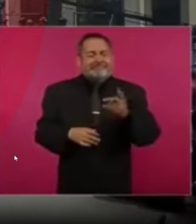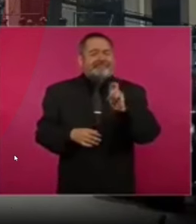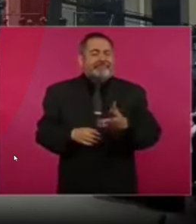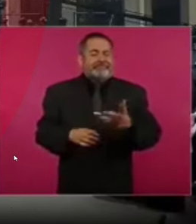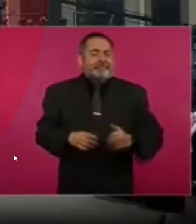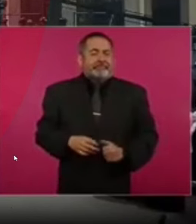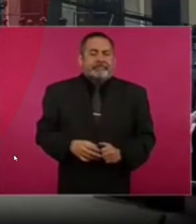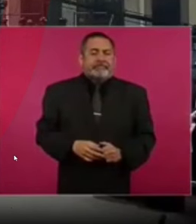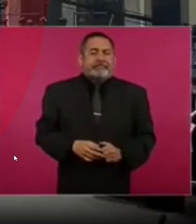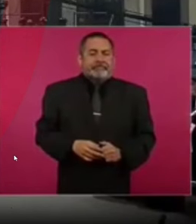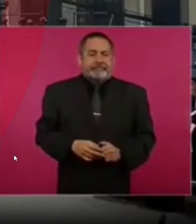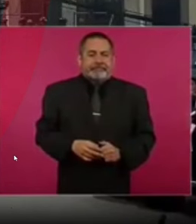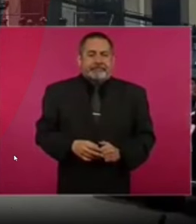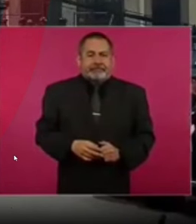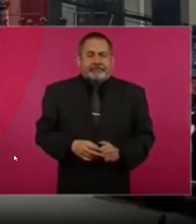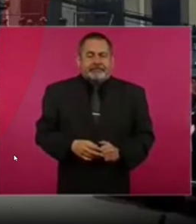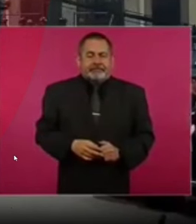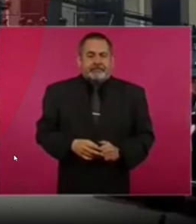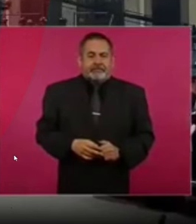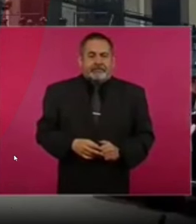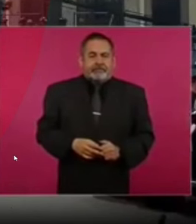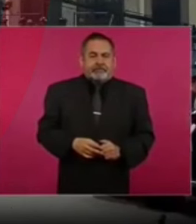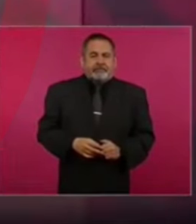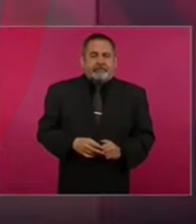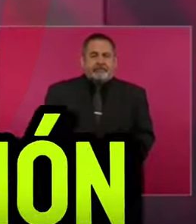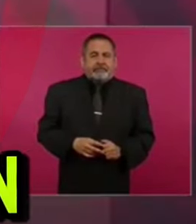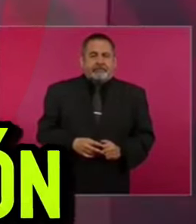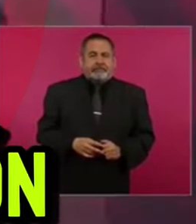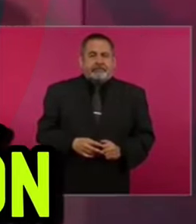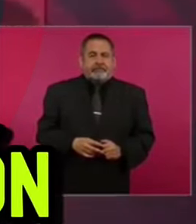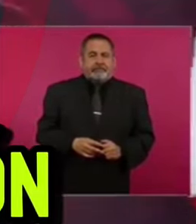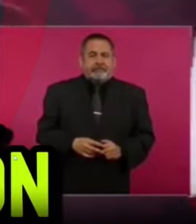una eh